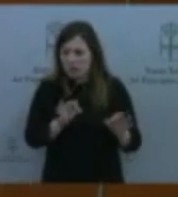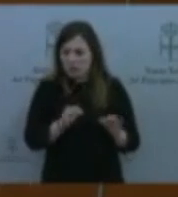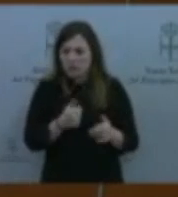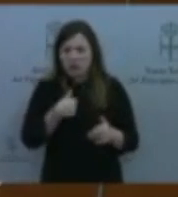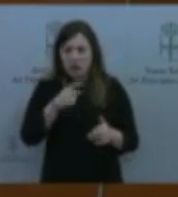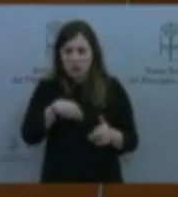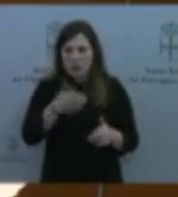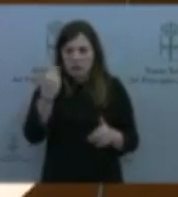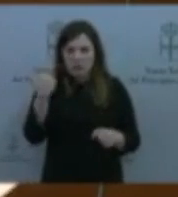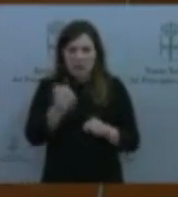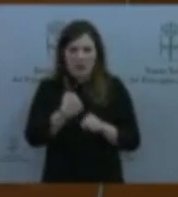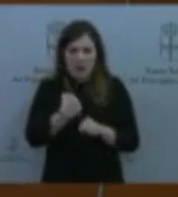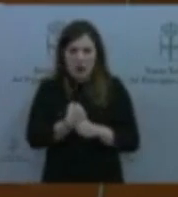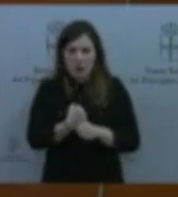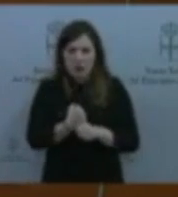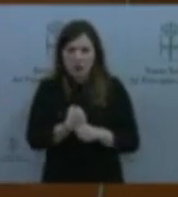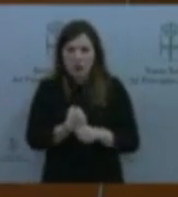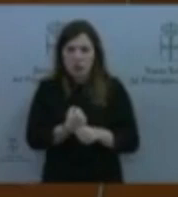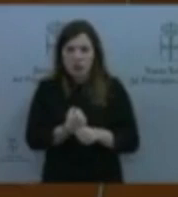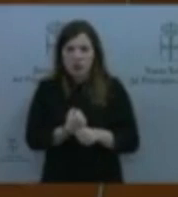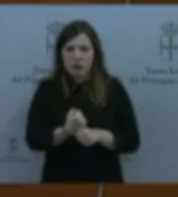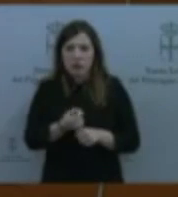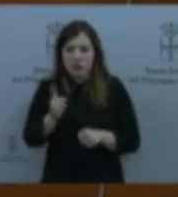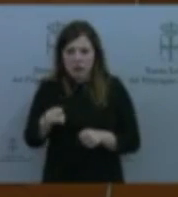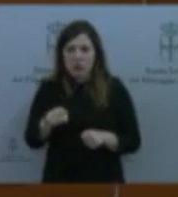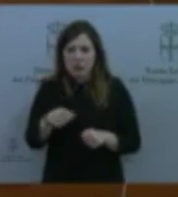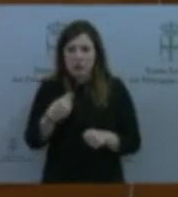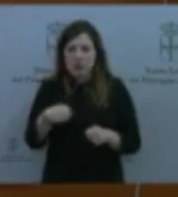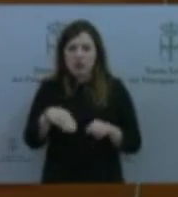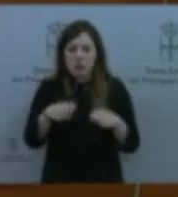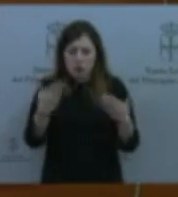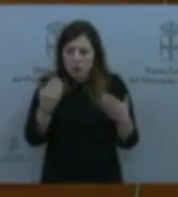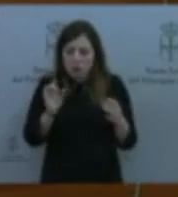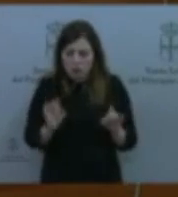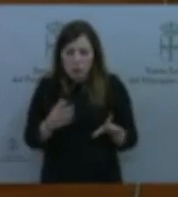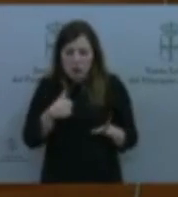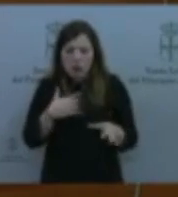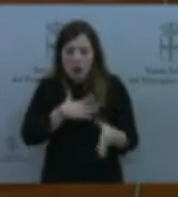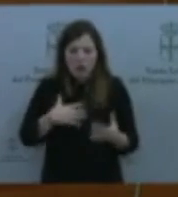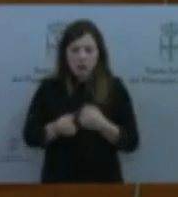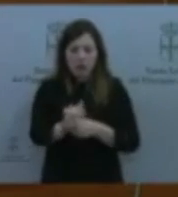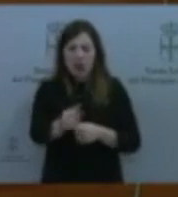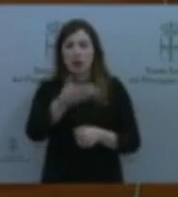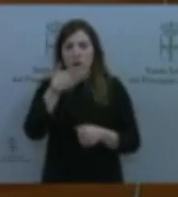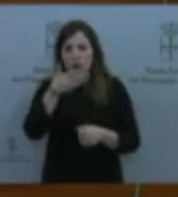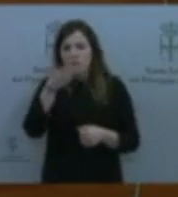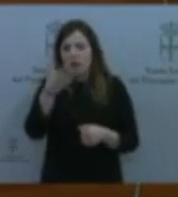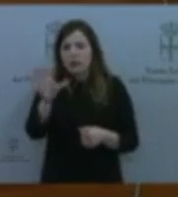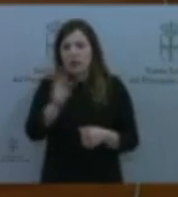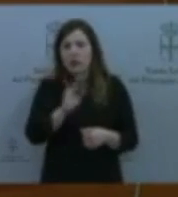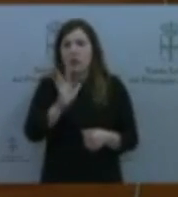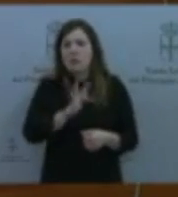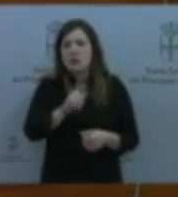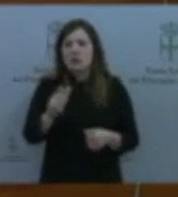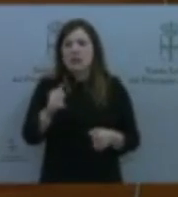de las mesas de negociaciones. Y además yo creo que la gente que está en el hospital sabe cómo actuaba yo